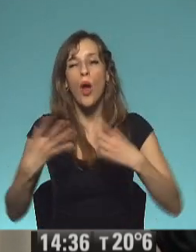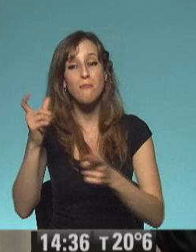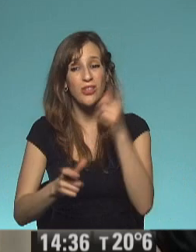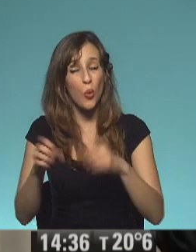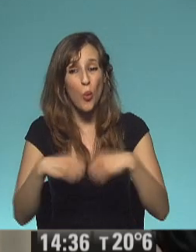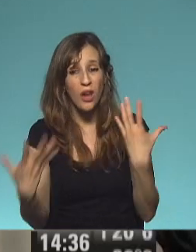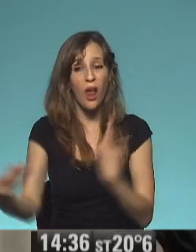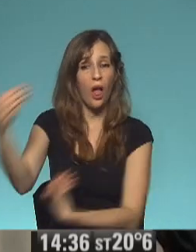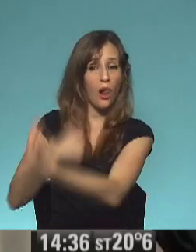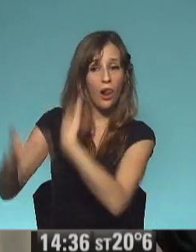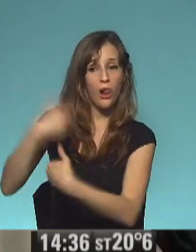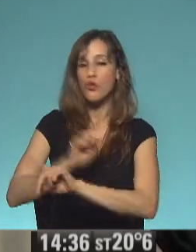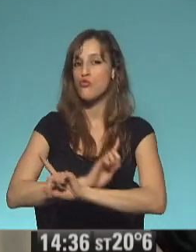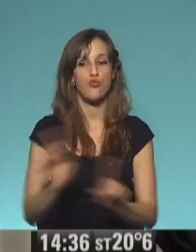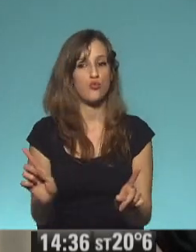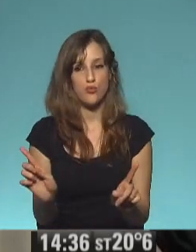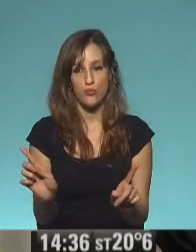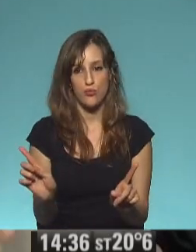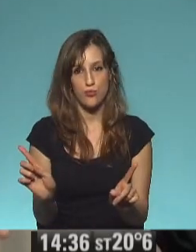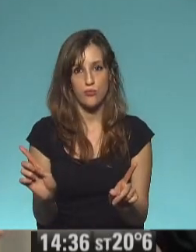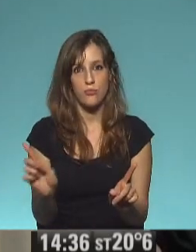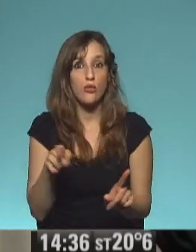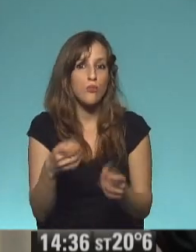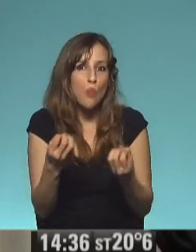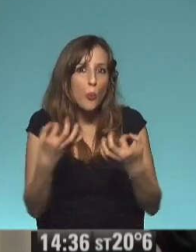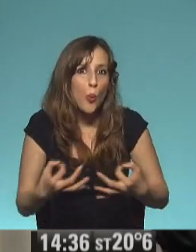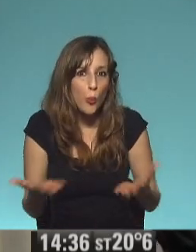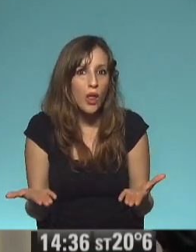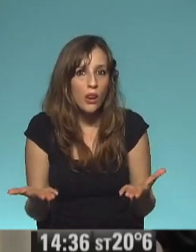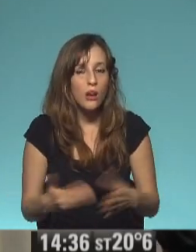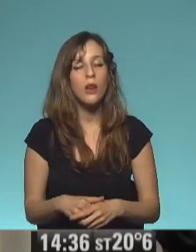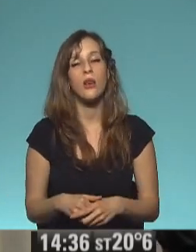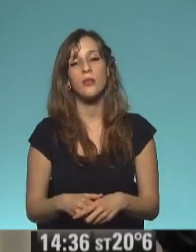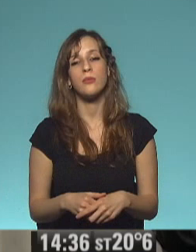Obviamente que a todos, también supongo que al gobernador, a todos nos disgusta ser tan severo